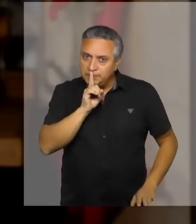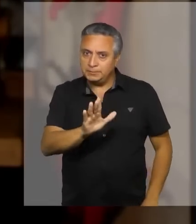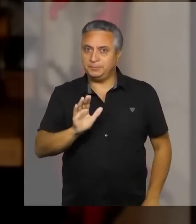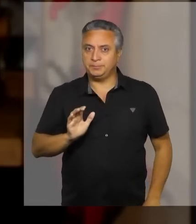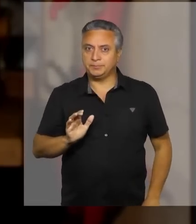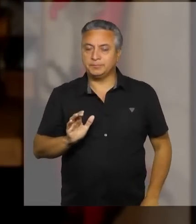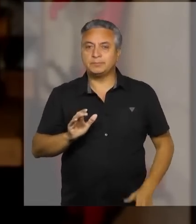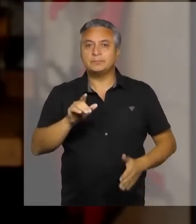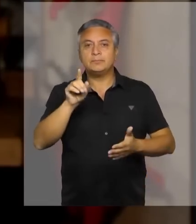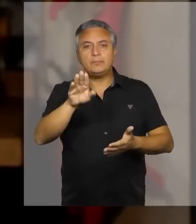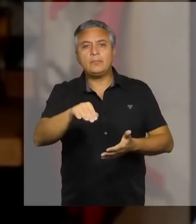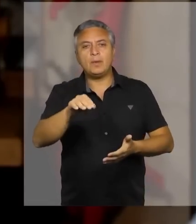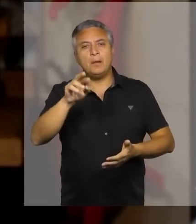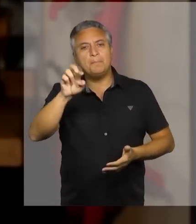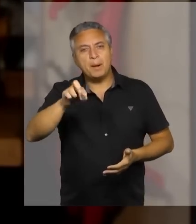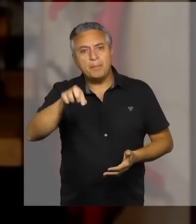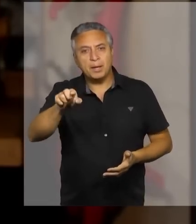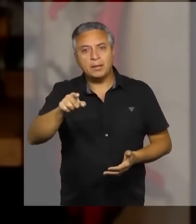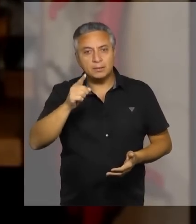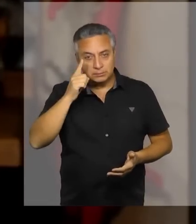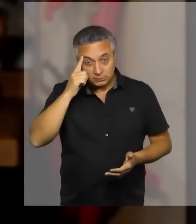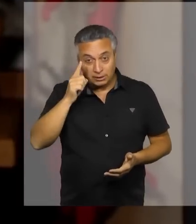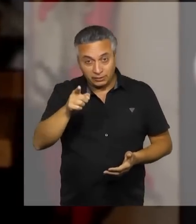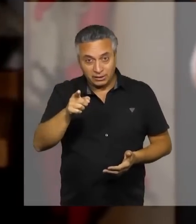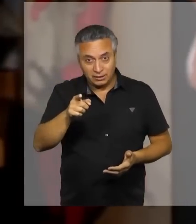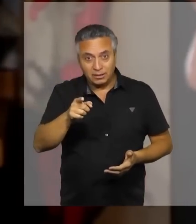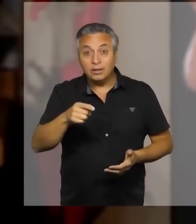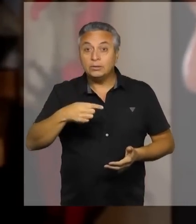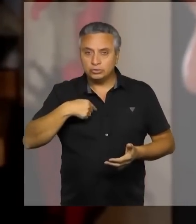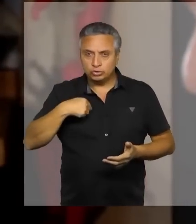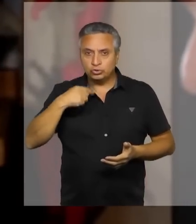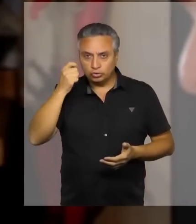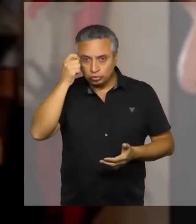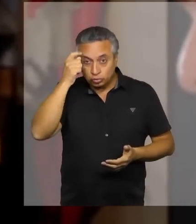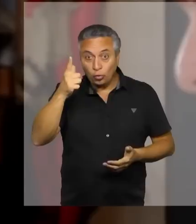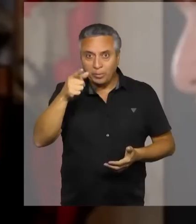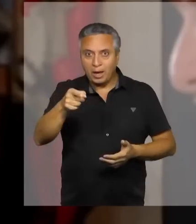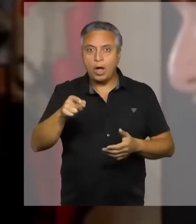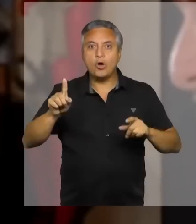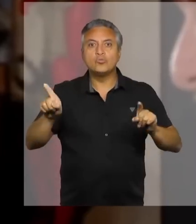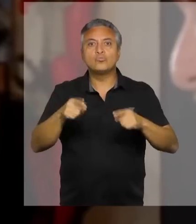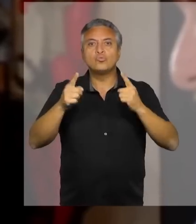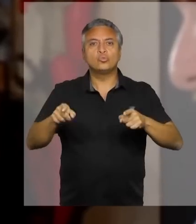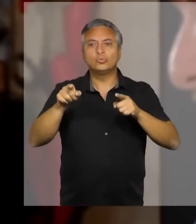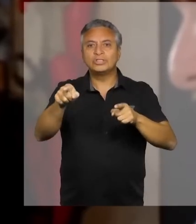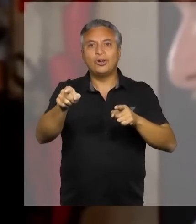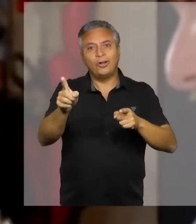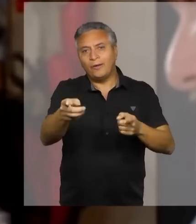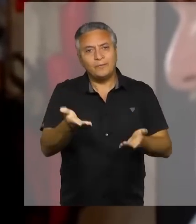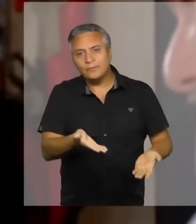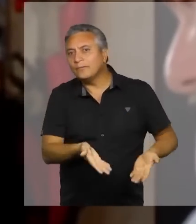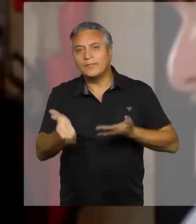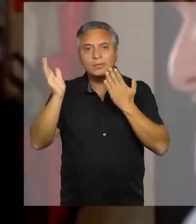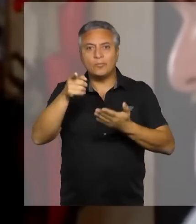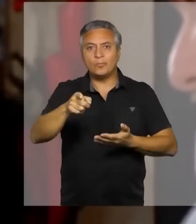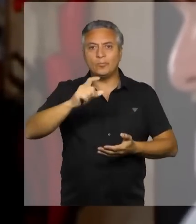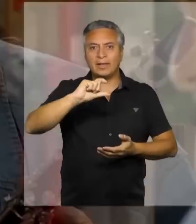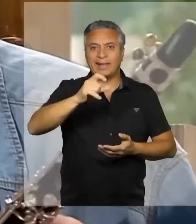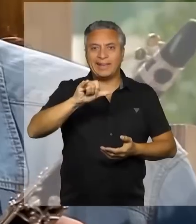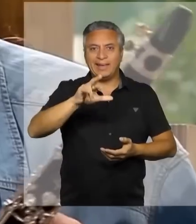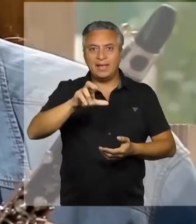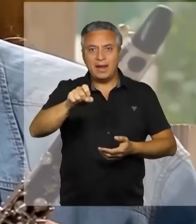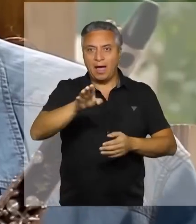Oiga, papá, ¿sabe que yo supe que los músicos lo invitaron a irse de gira con la banda, verdad?